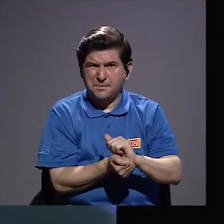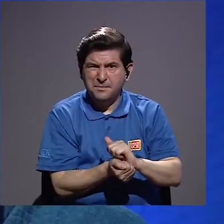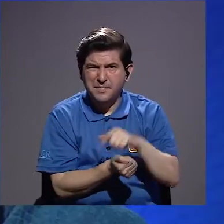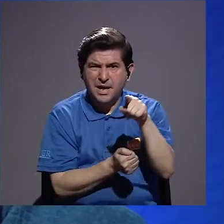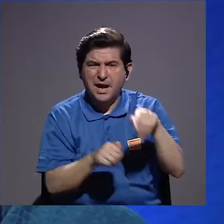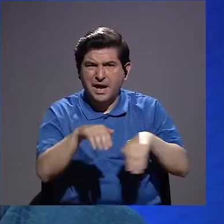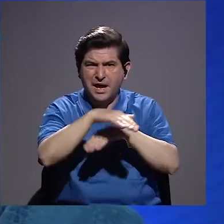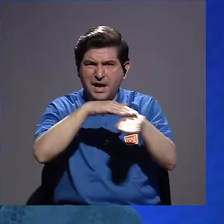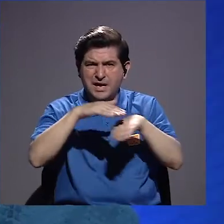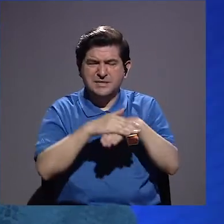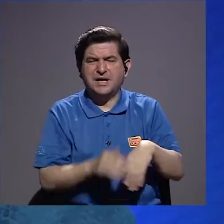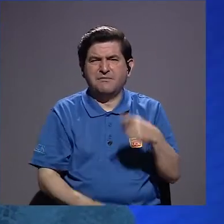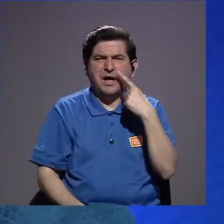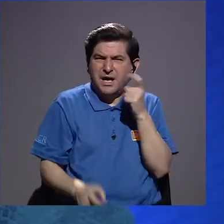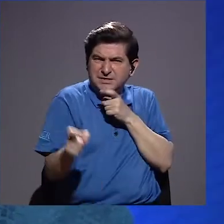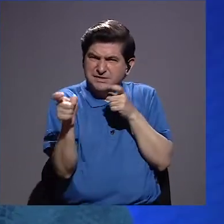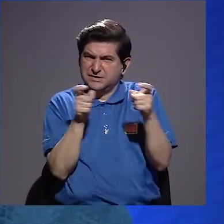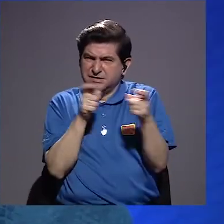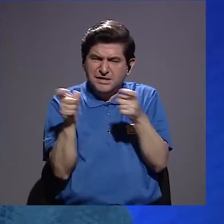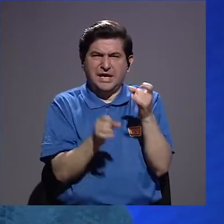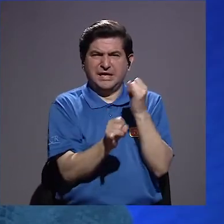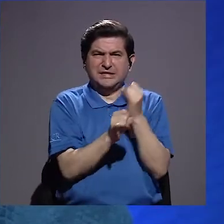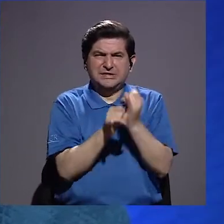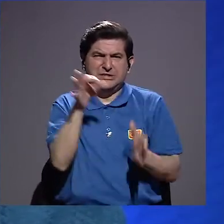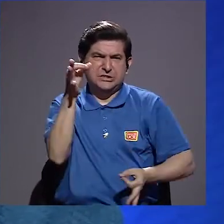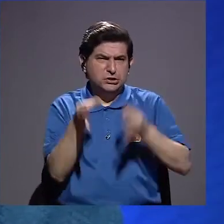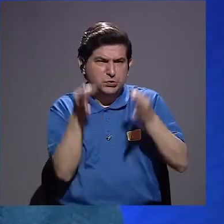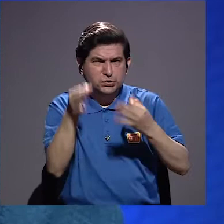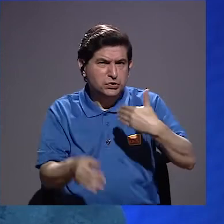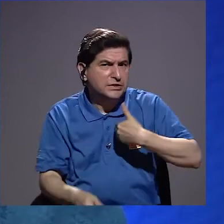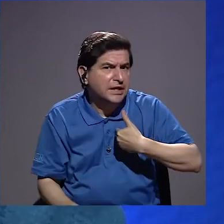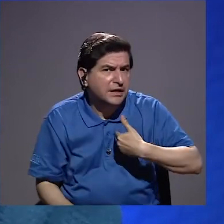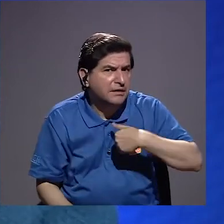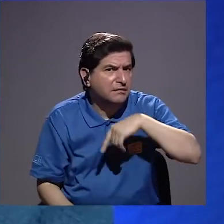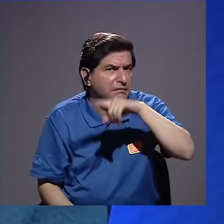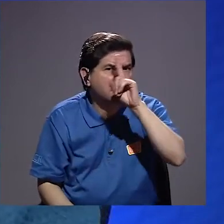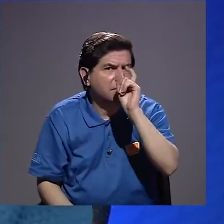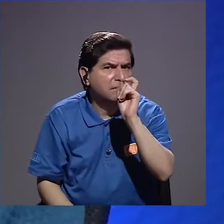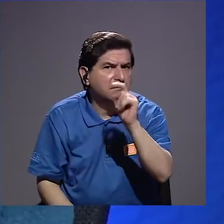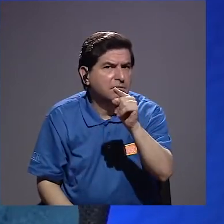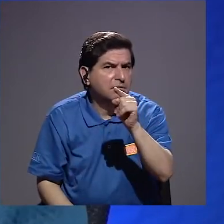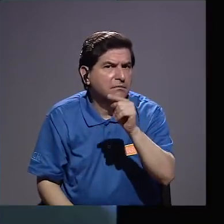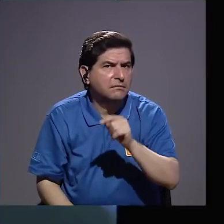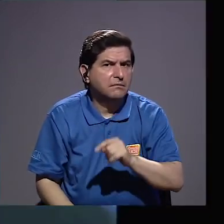cambiado esa base patriarcal de las instituciones jurídicas?